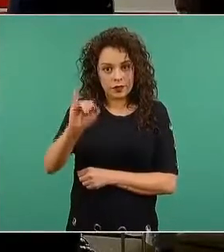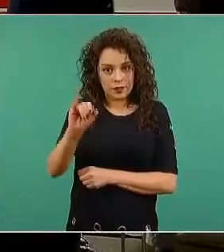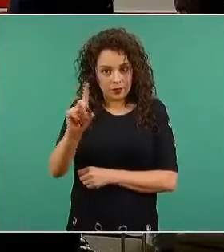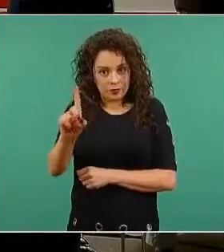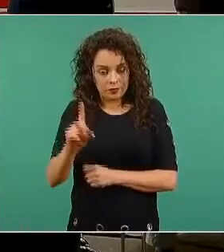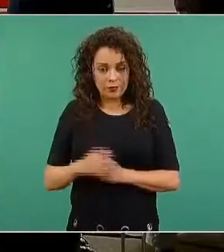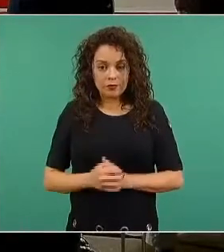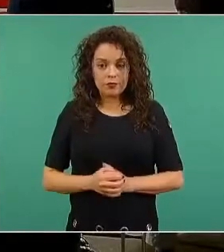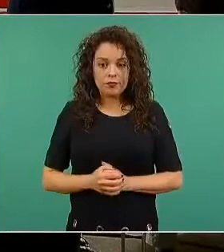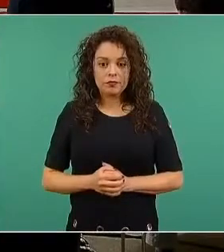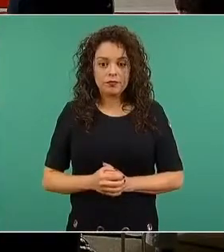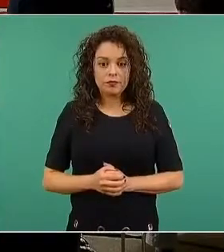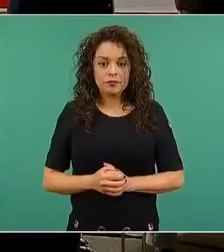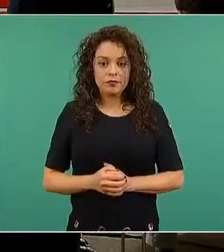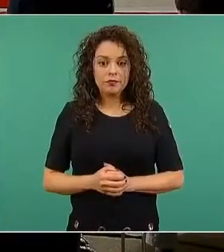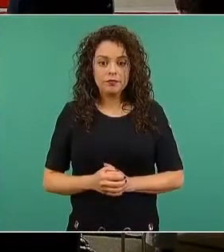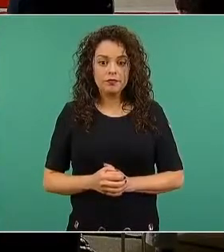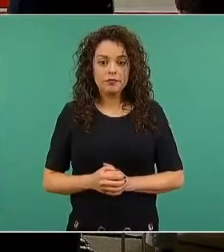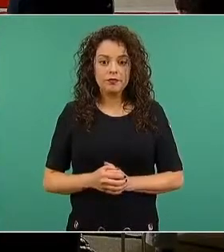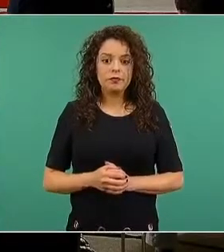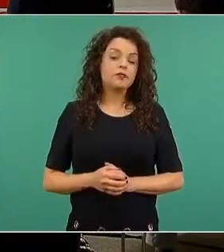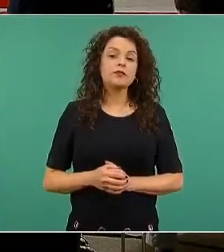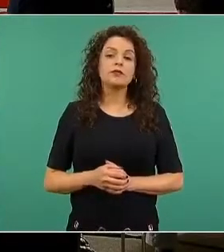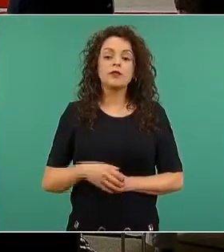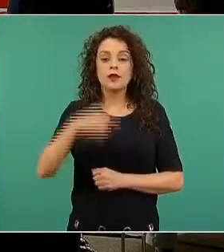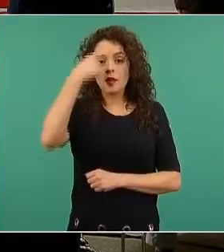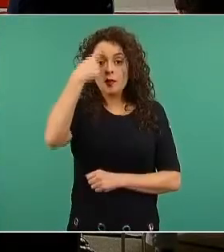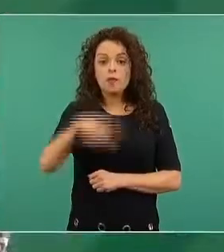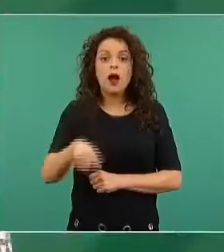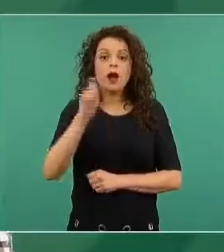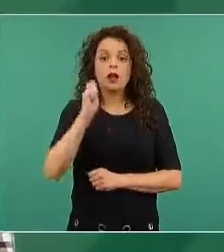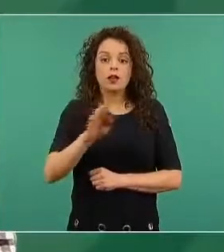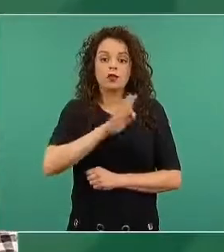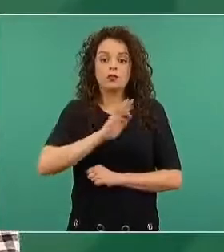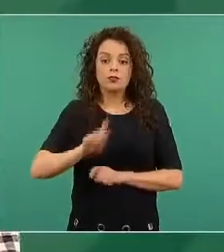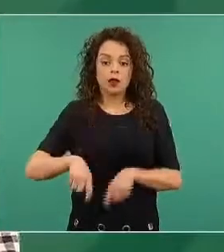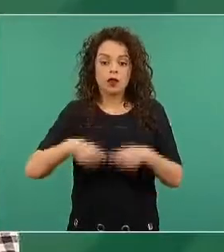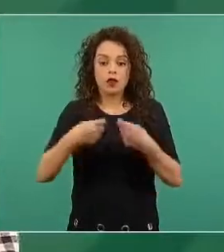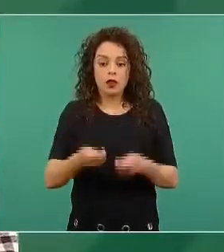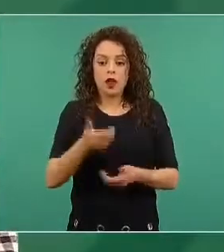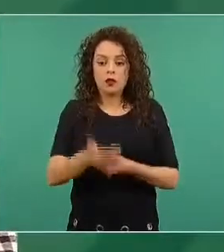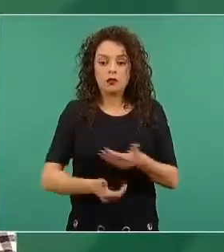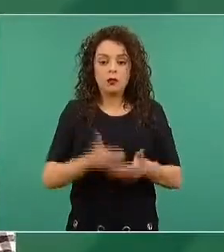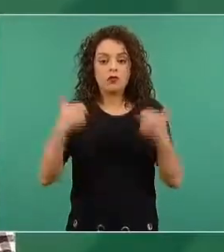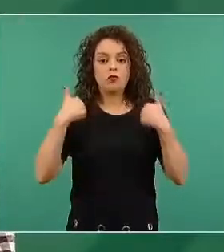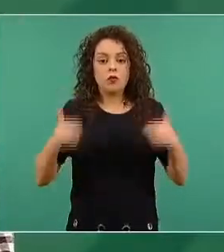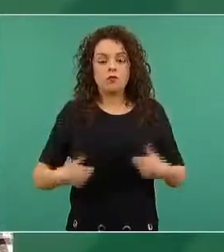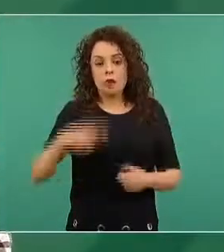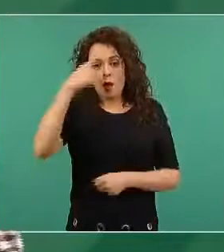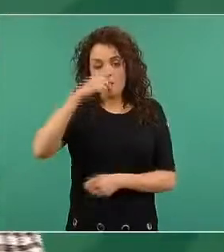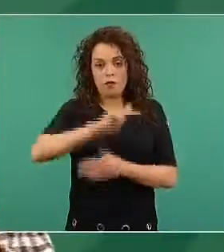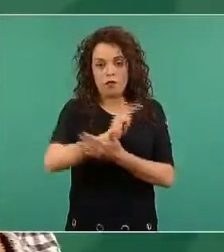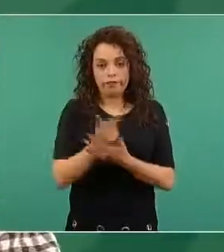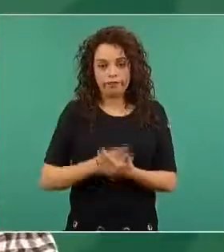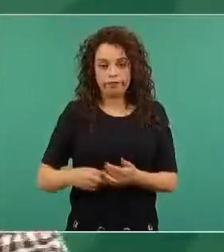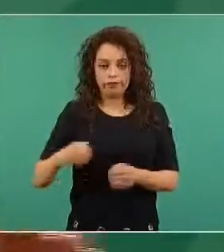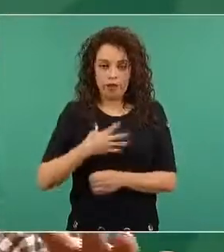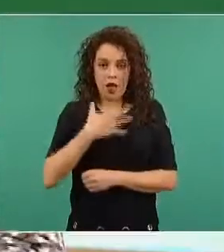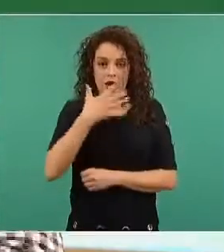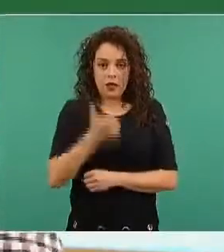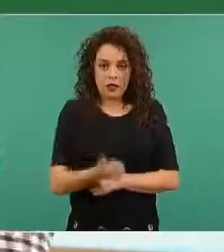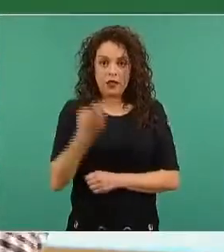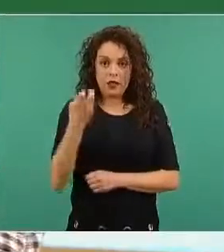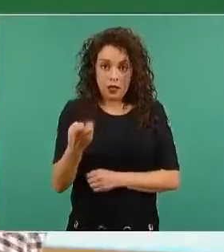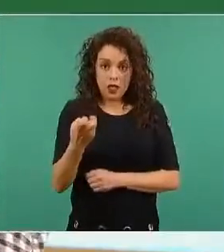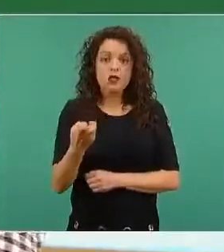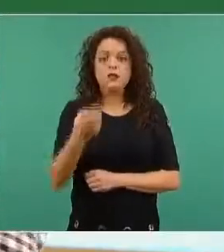integradores, como los mecanismos de organización y los servicios humanos de los programas del bienestar, es para lograr el más